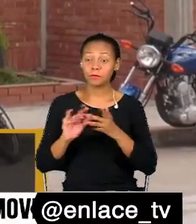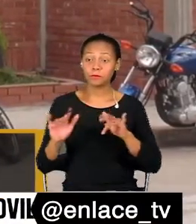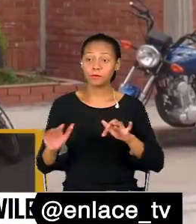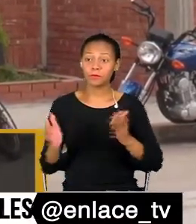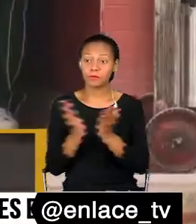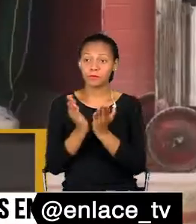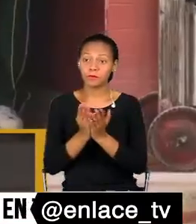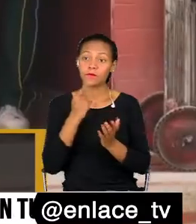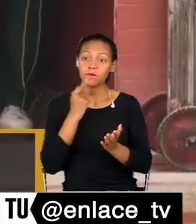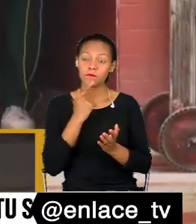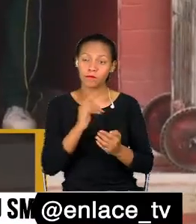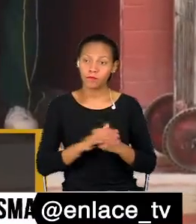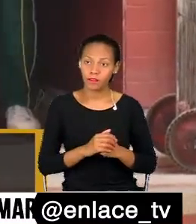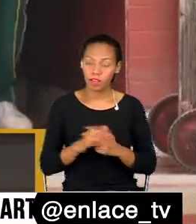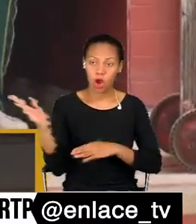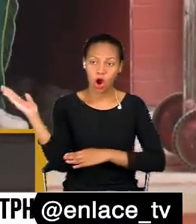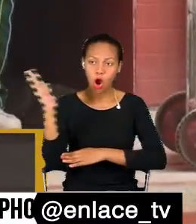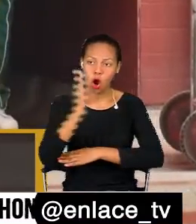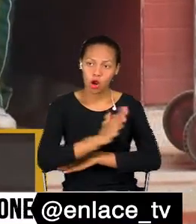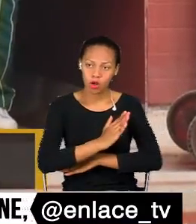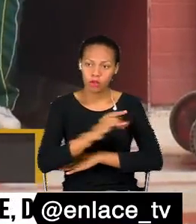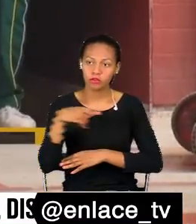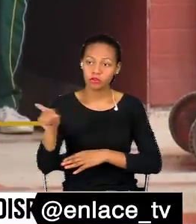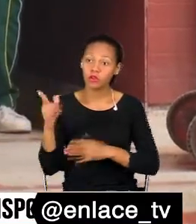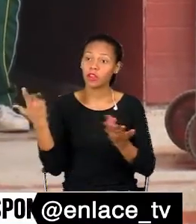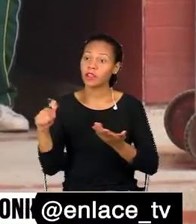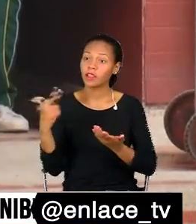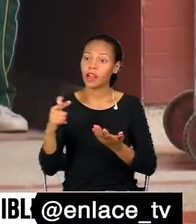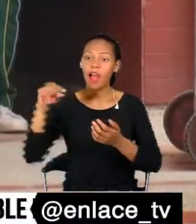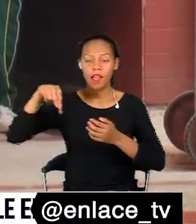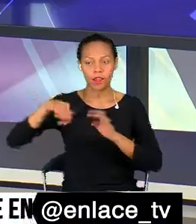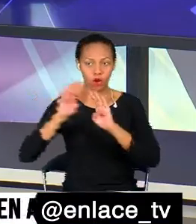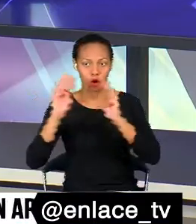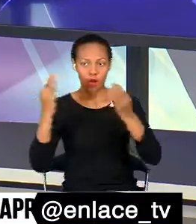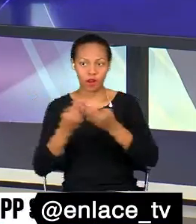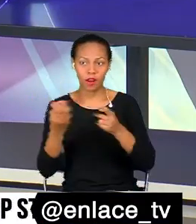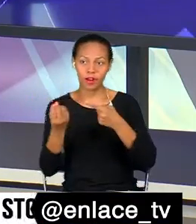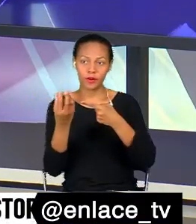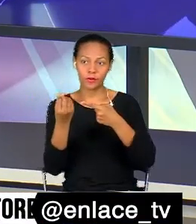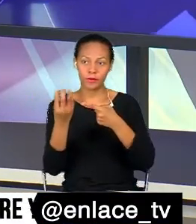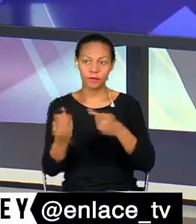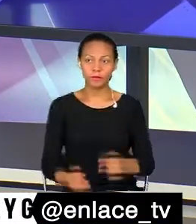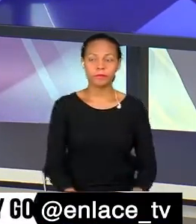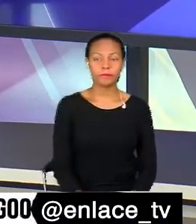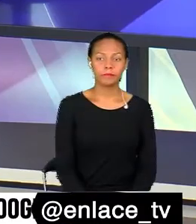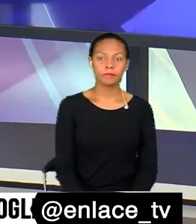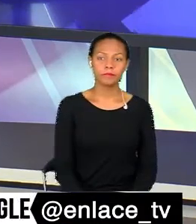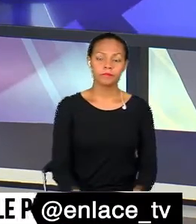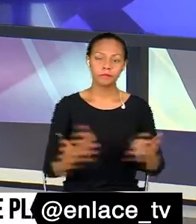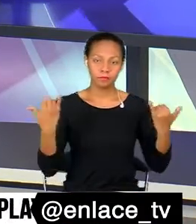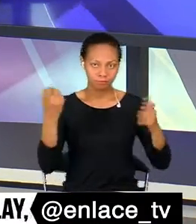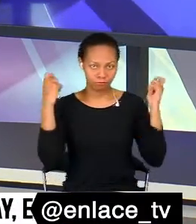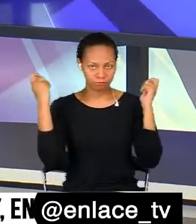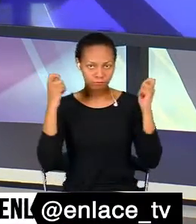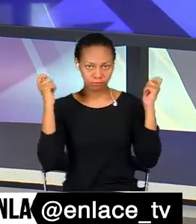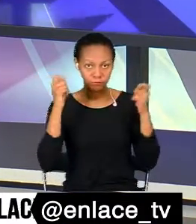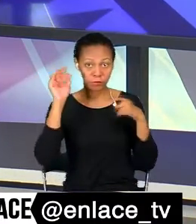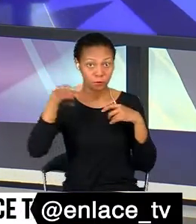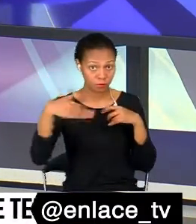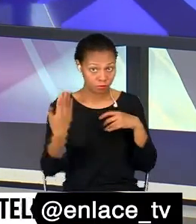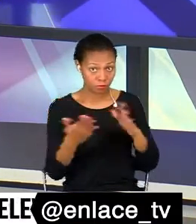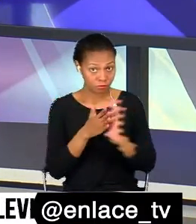jornada única en Barranca Bermeja es la Normal Superior Cristo Rey. Llegó el momento de ir a una pausa y al regresar tenemos